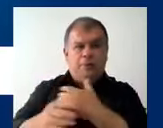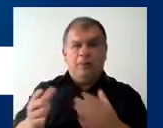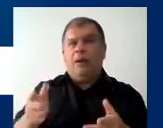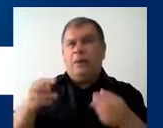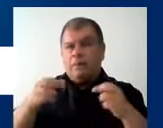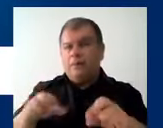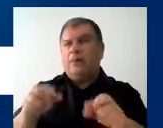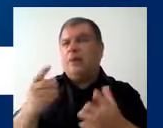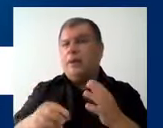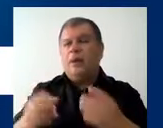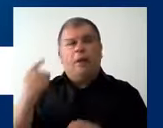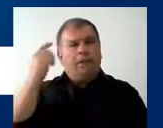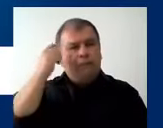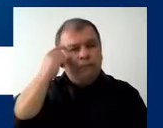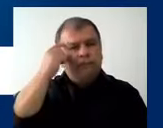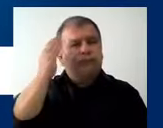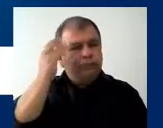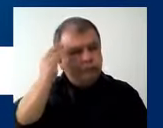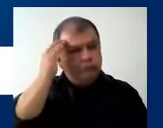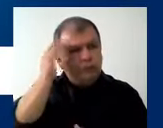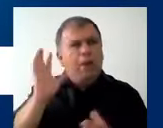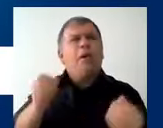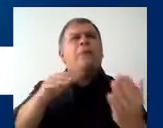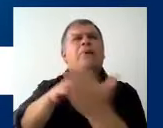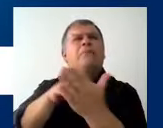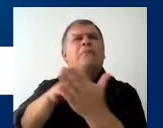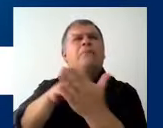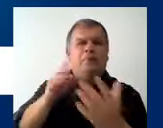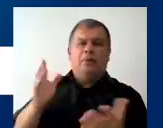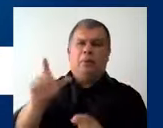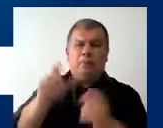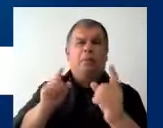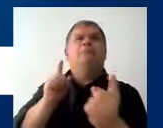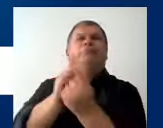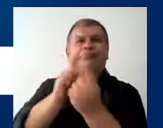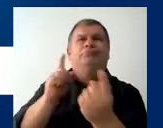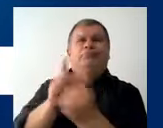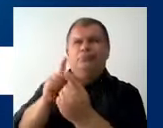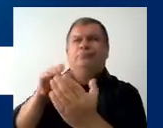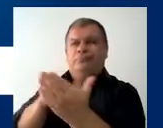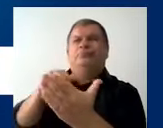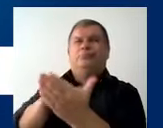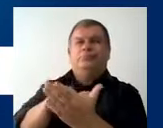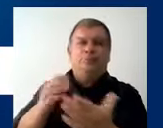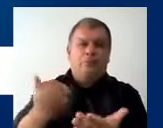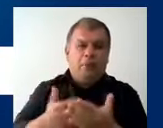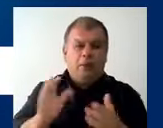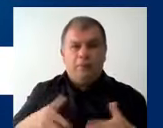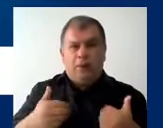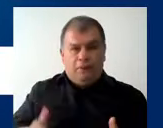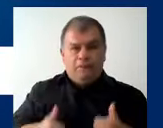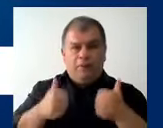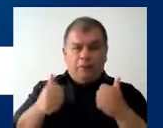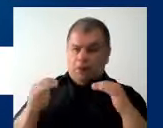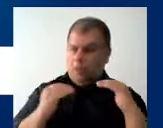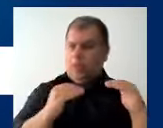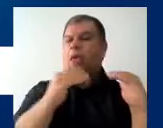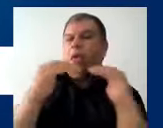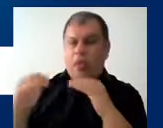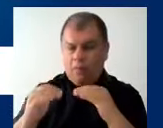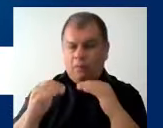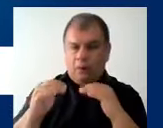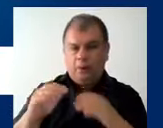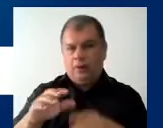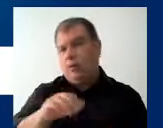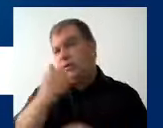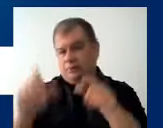permite es reflexionar sobre esas barreras que encuentran las personas con discapacidad para poder vivir en igualdad de condiciones